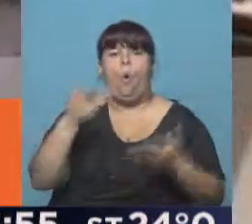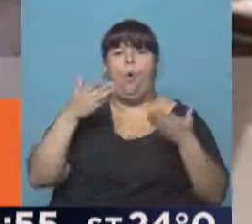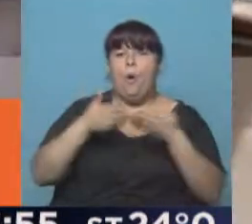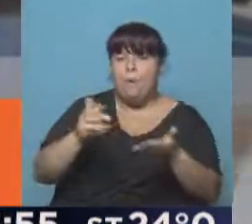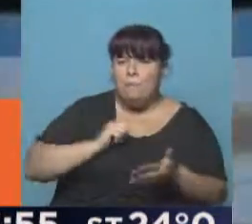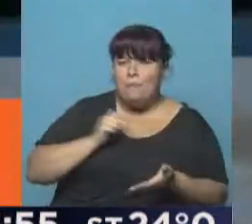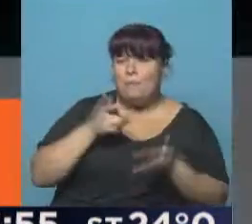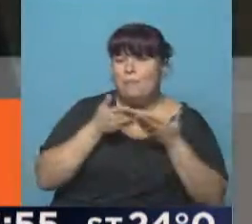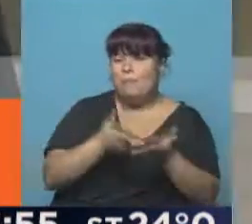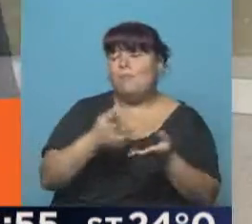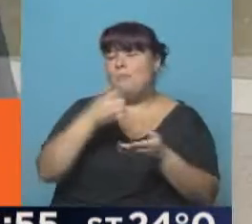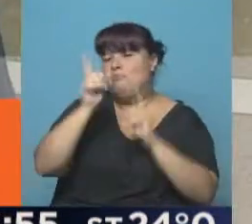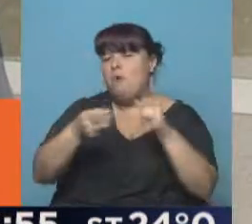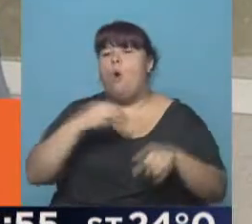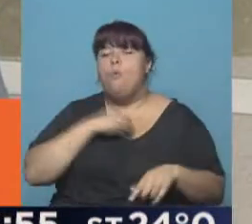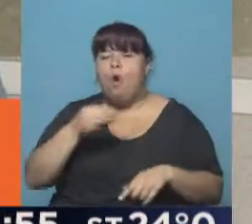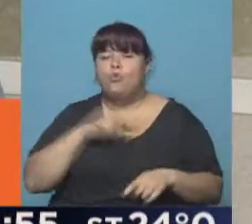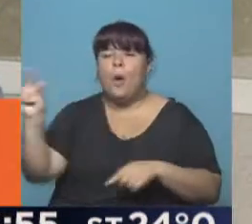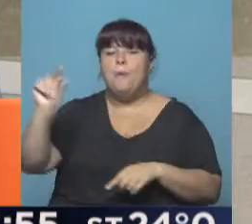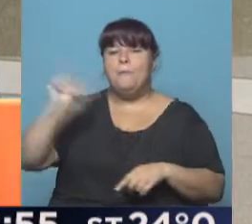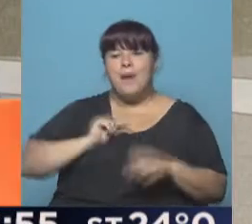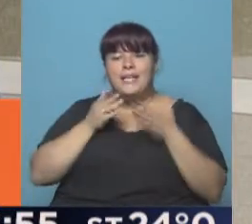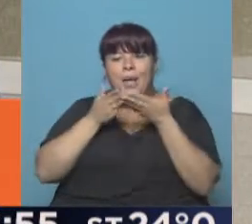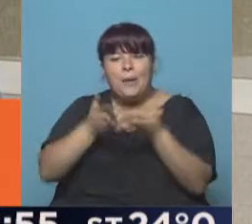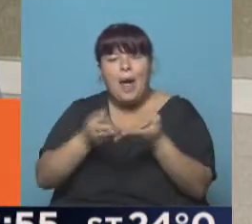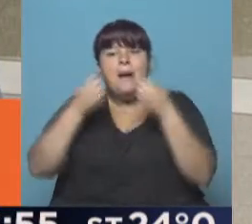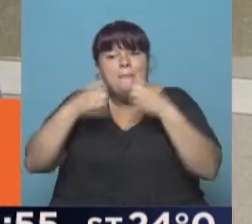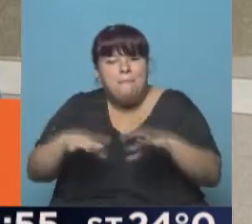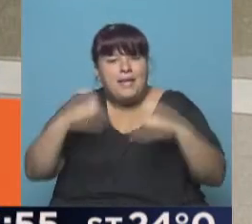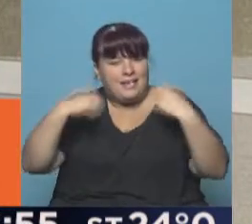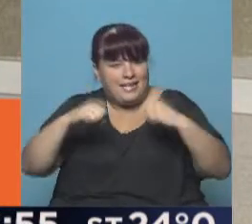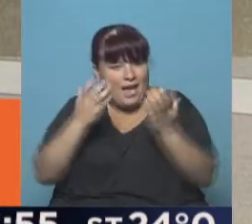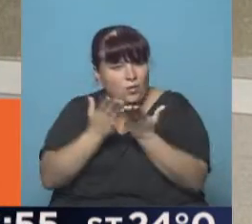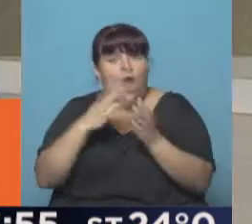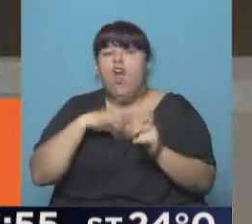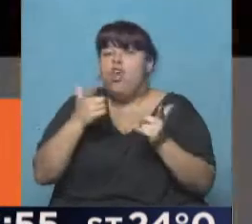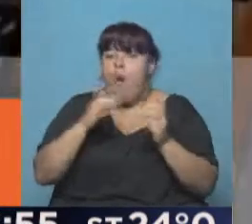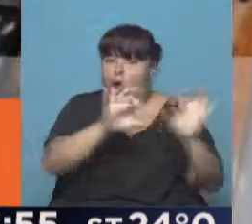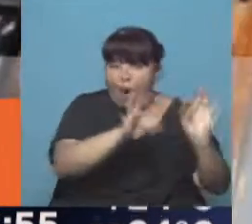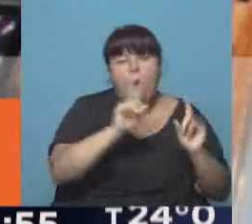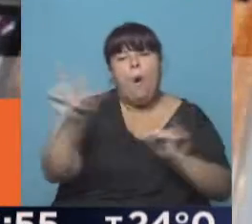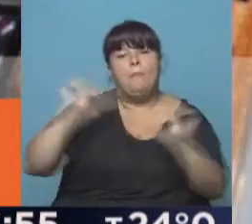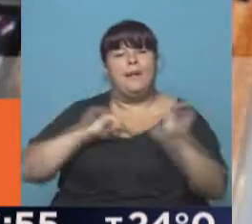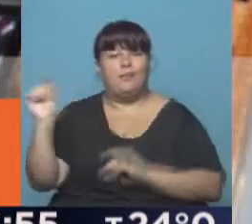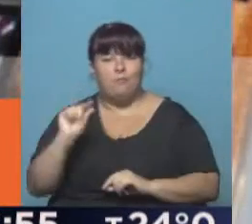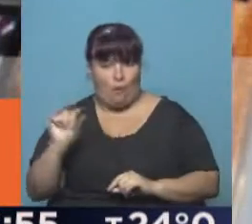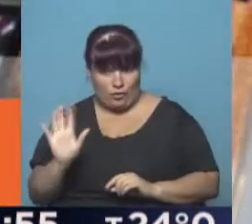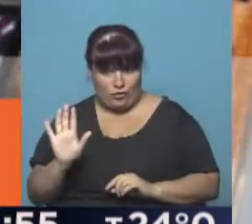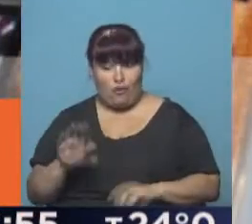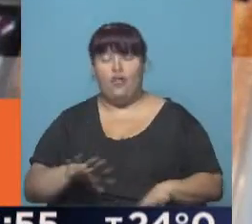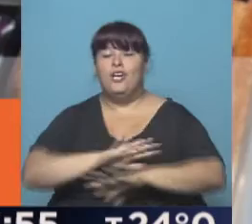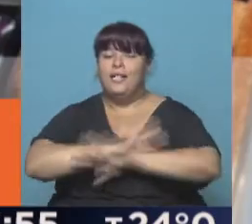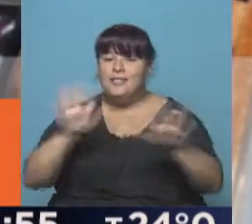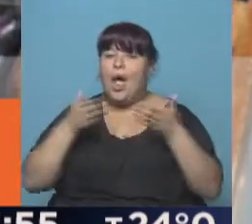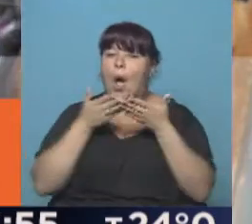Armada y de voluntarios que nos prestan sus barcos para empezar ya con la escuela, a pesar de que no tengamos lista la goleta, ¿no? Ya se